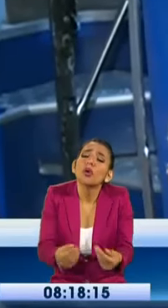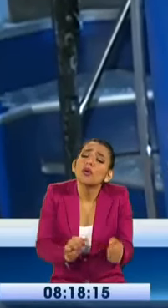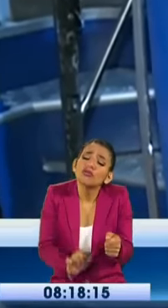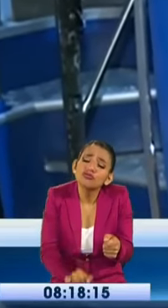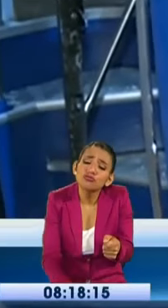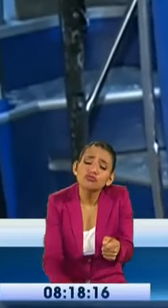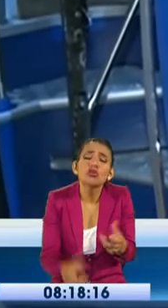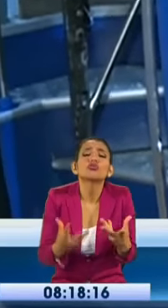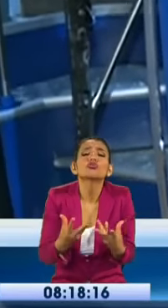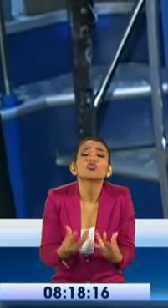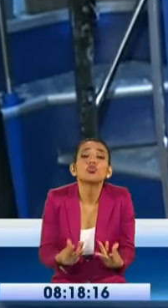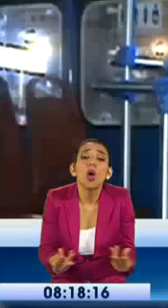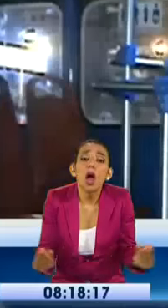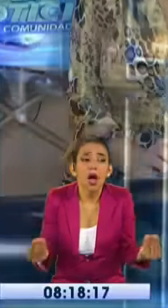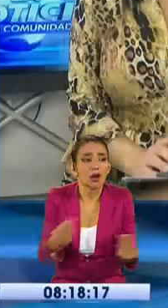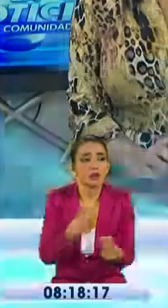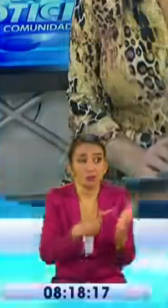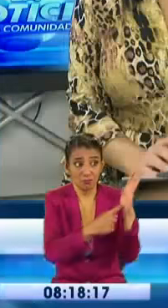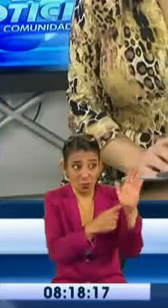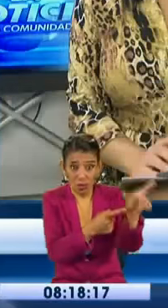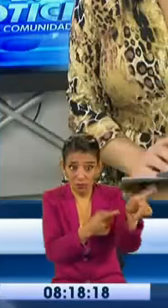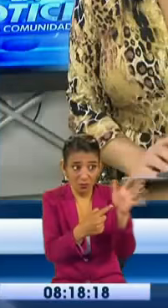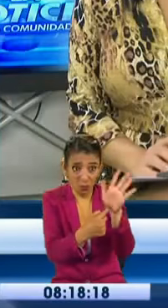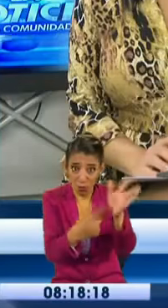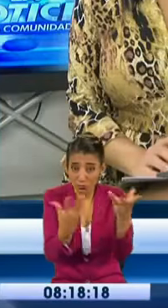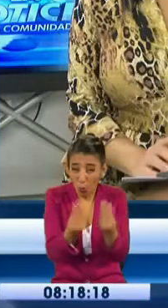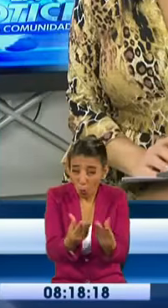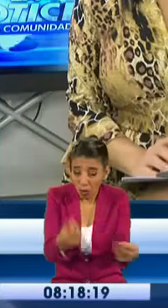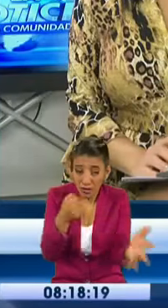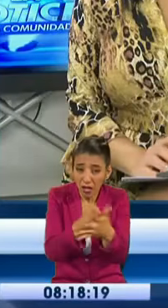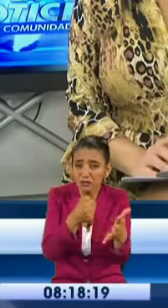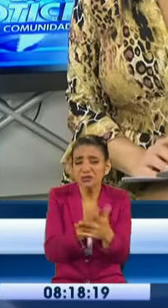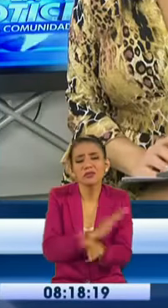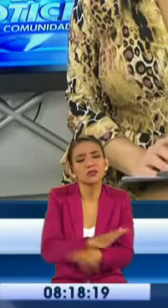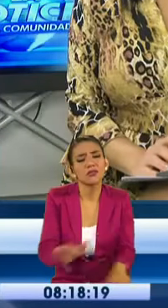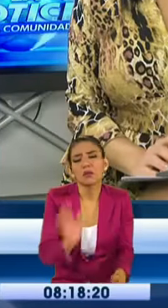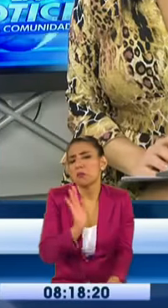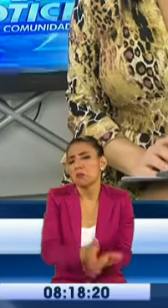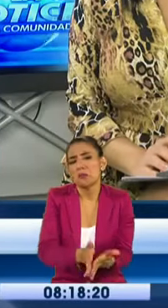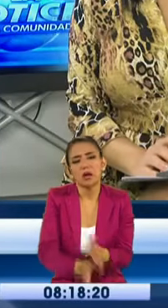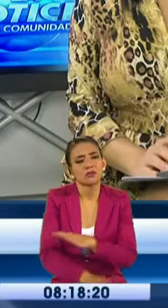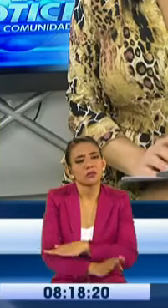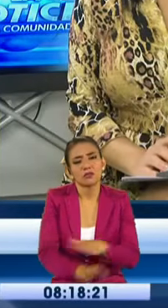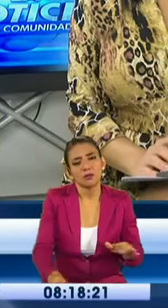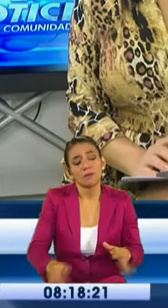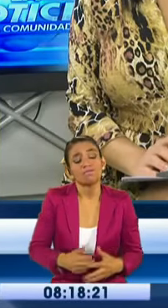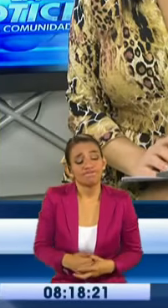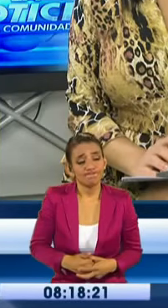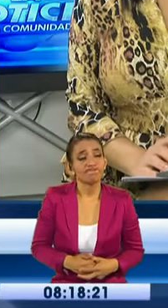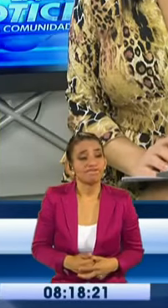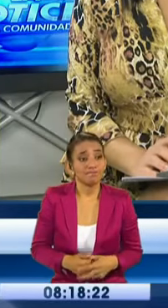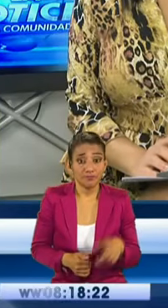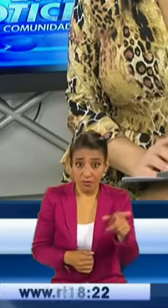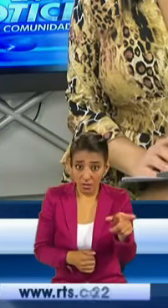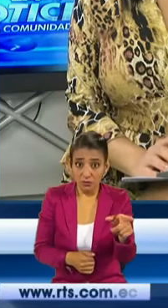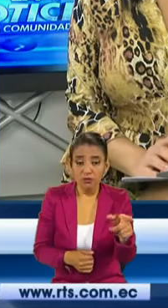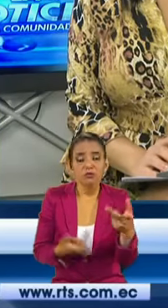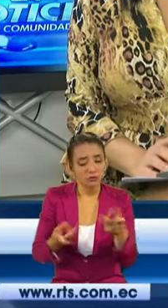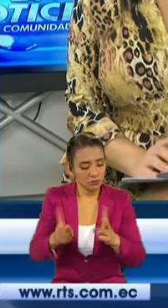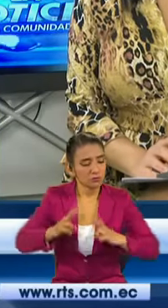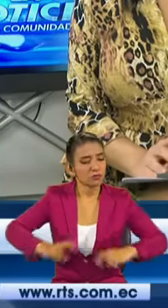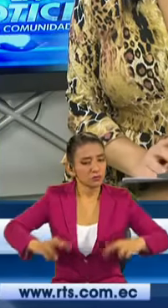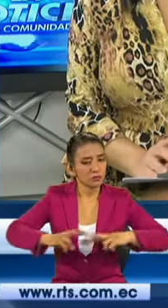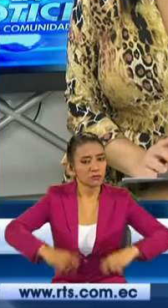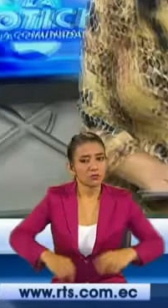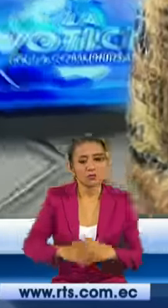vayamos despacio. No queremos presentar tanta cantidad de accidentes como la que estamos viendo, mi querida Berito. Esto también hay que investigarlo.